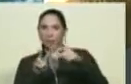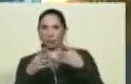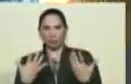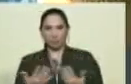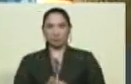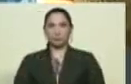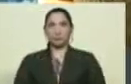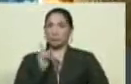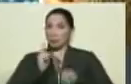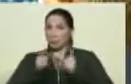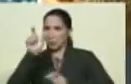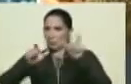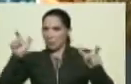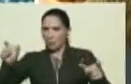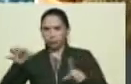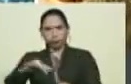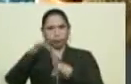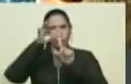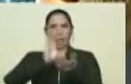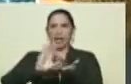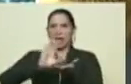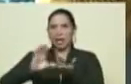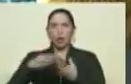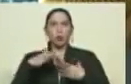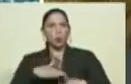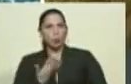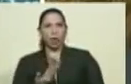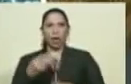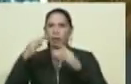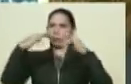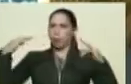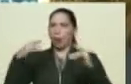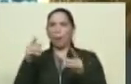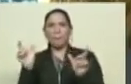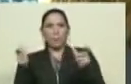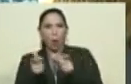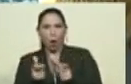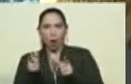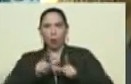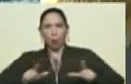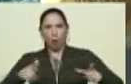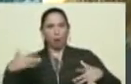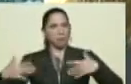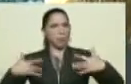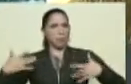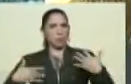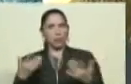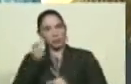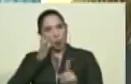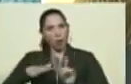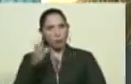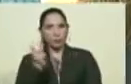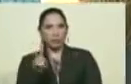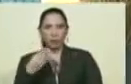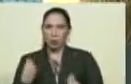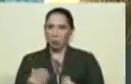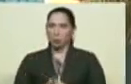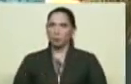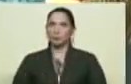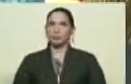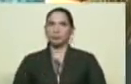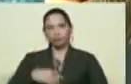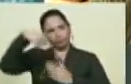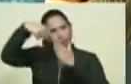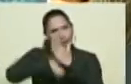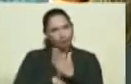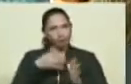Si alguno de ellos quisiera obtener un crédito para montar una pequeña posada, un lugar de esparcimiento para el pueblo venezolano y además